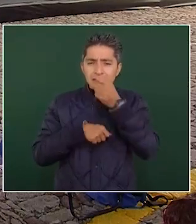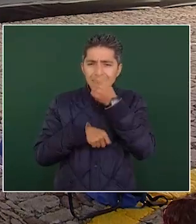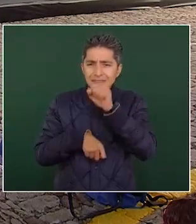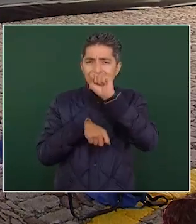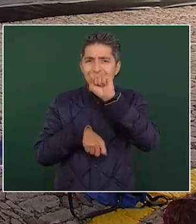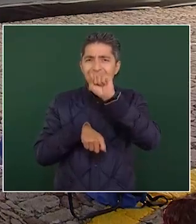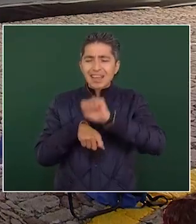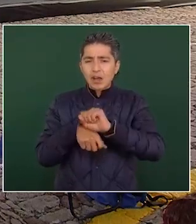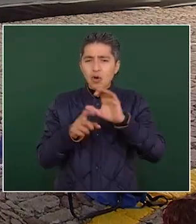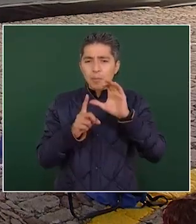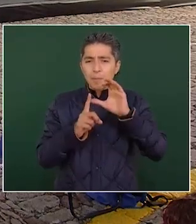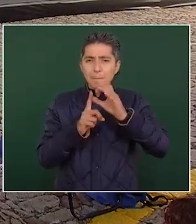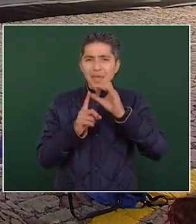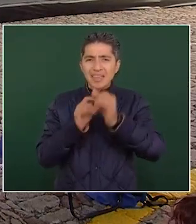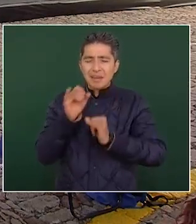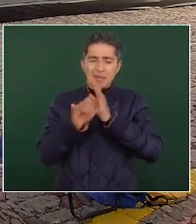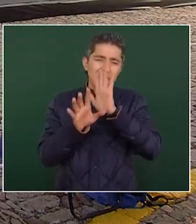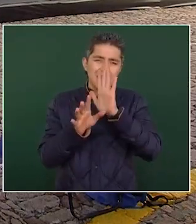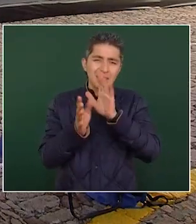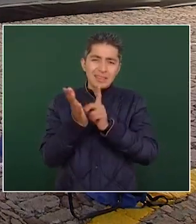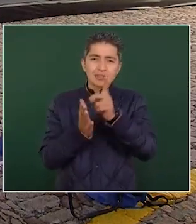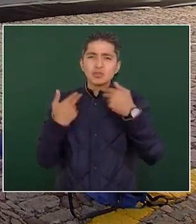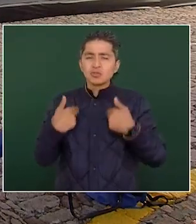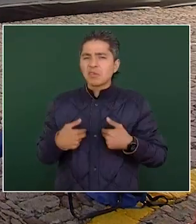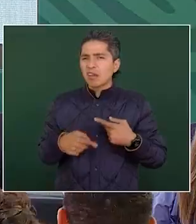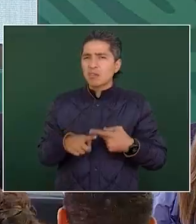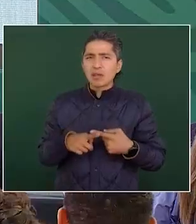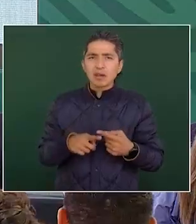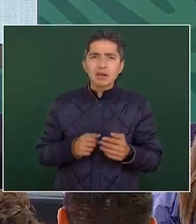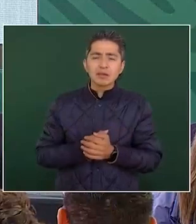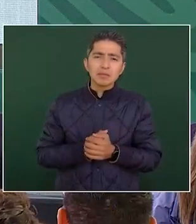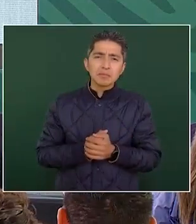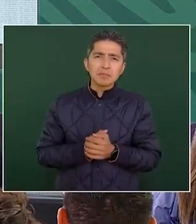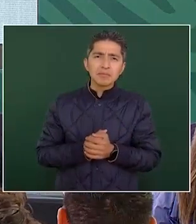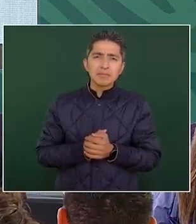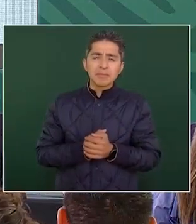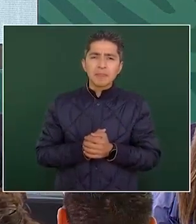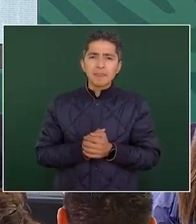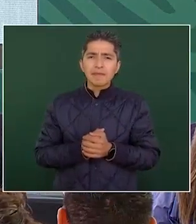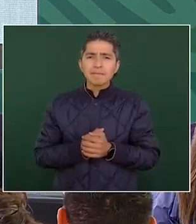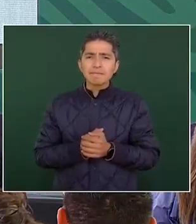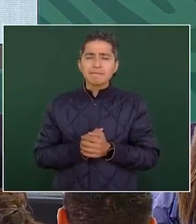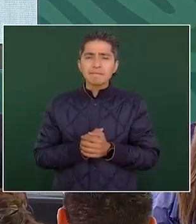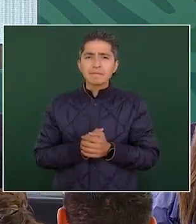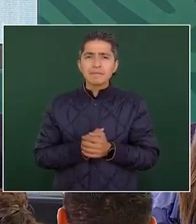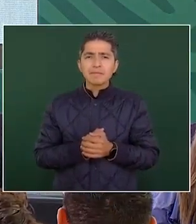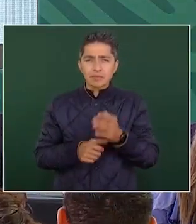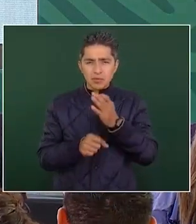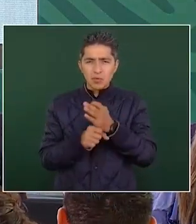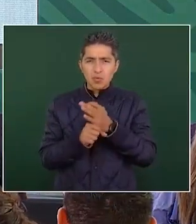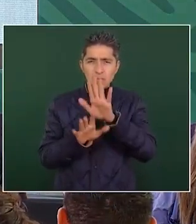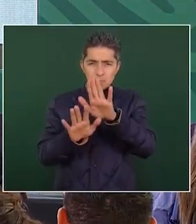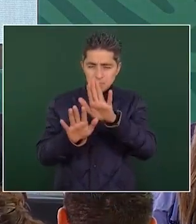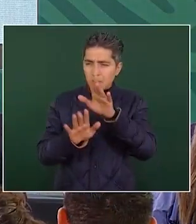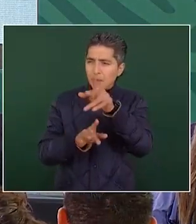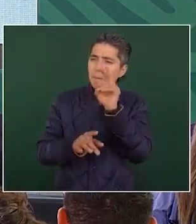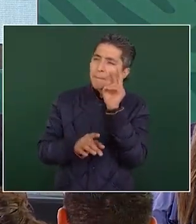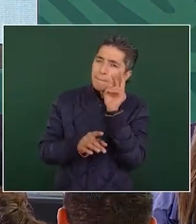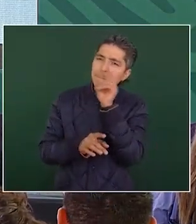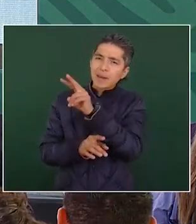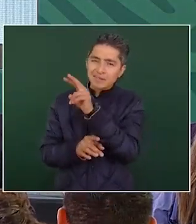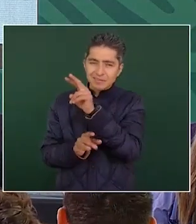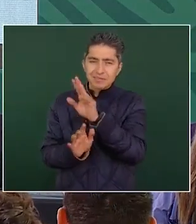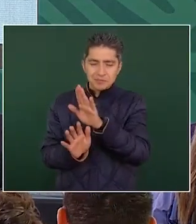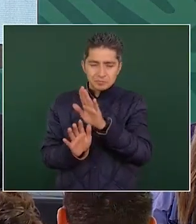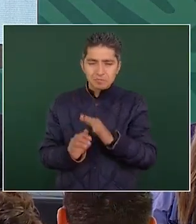secretario de la Comisión Interamericana de Derechos Humanos? Ahorita van a ver si